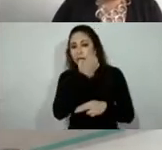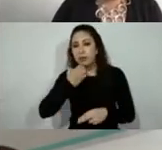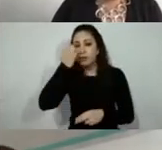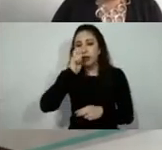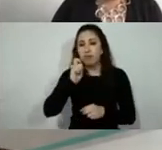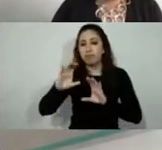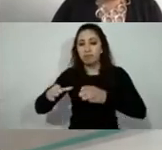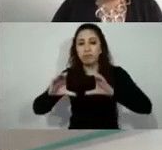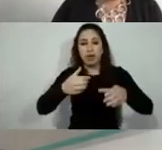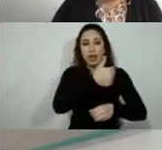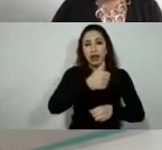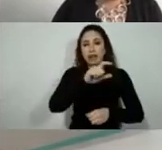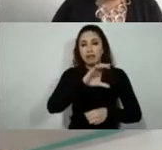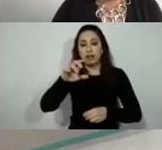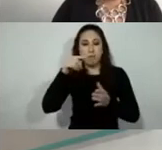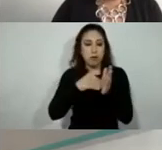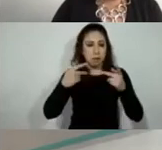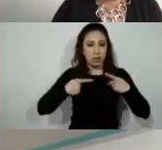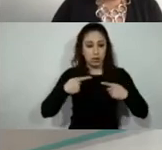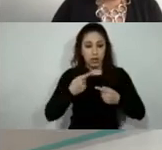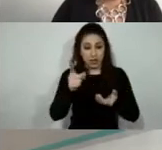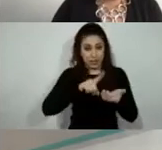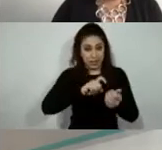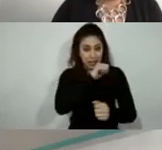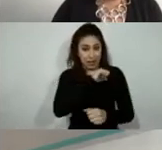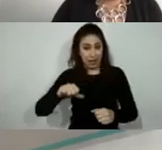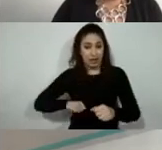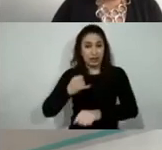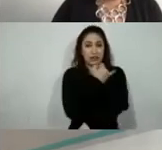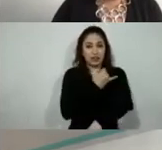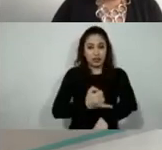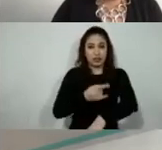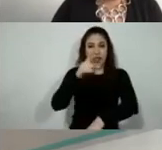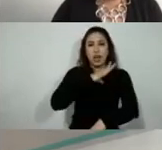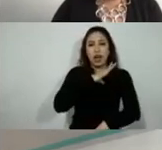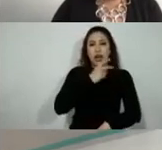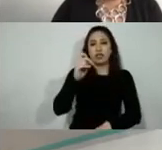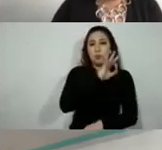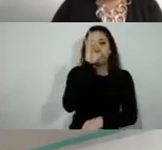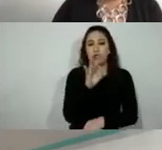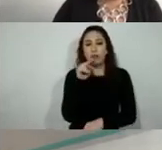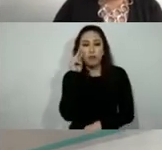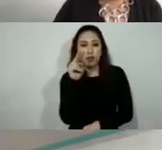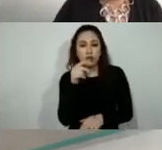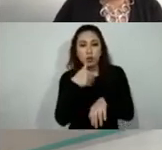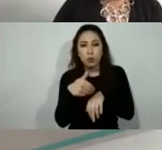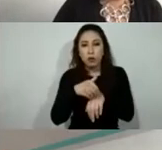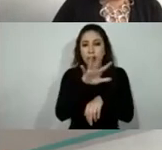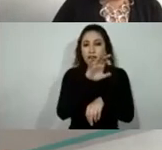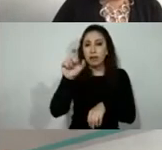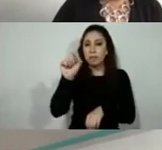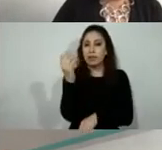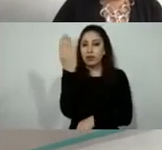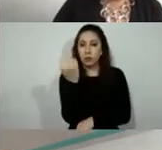E Iztapalapa tiene esa tasa de delitos de 529 por